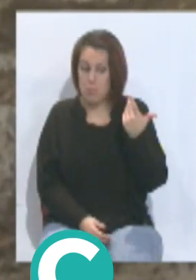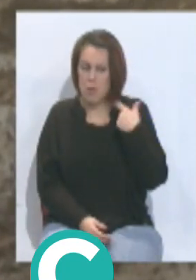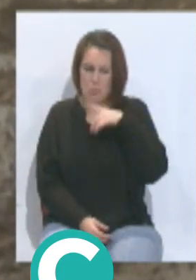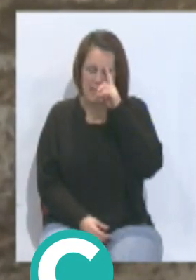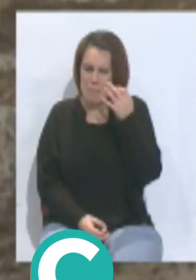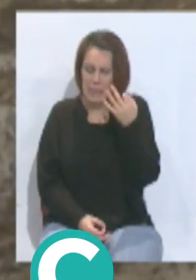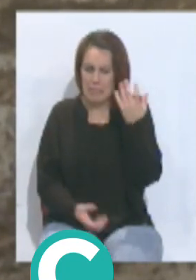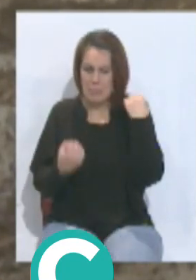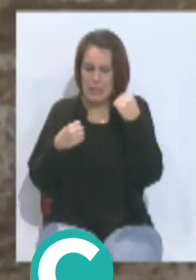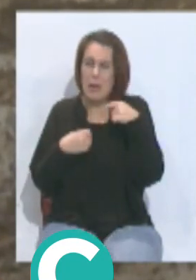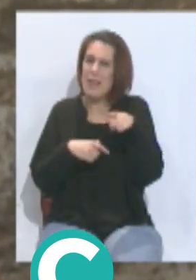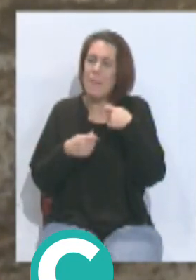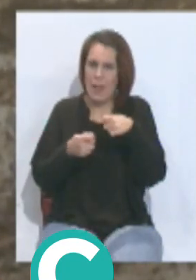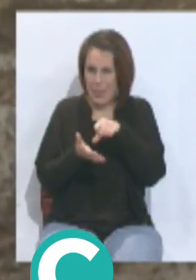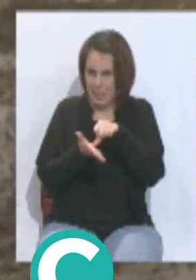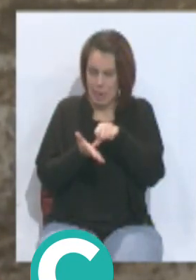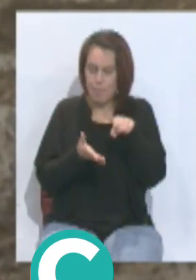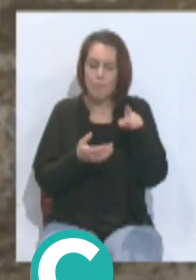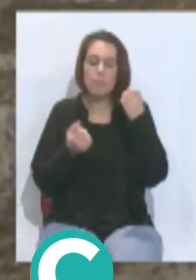lo que pasa, estaban ensayando ahí en el Mercado Central.